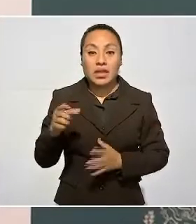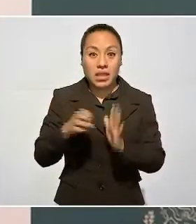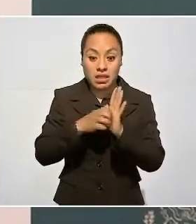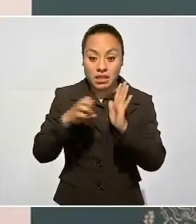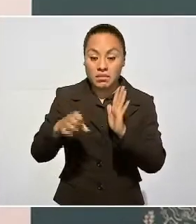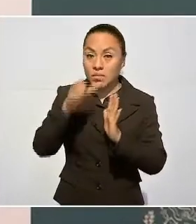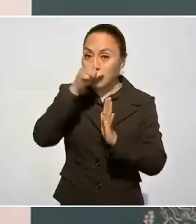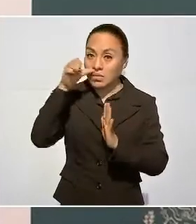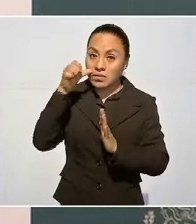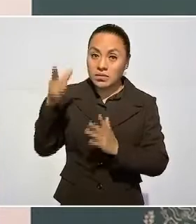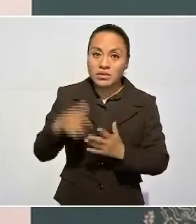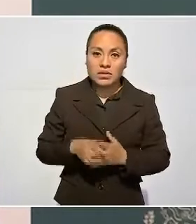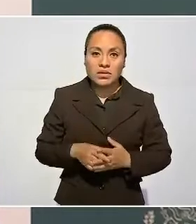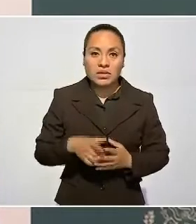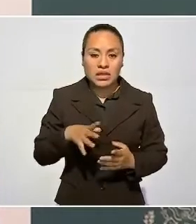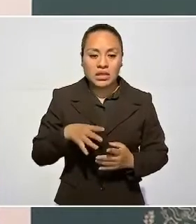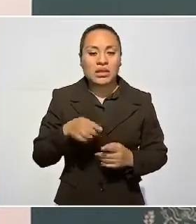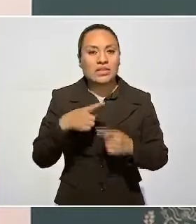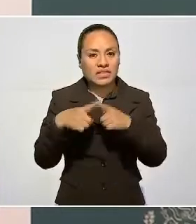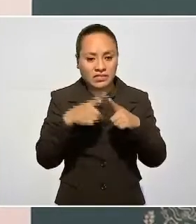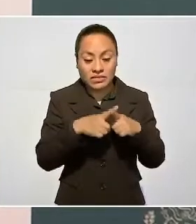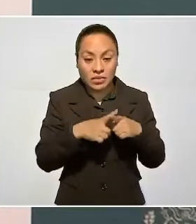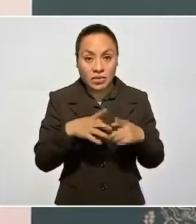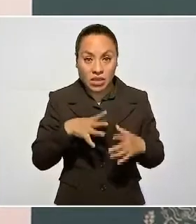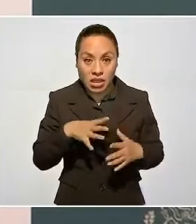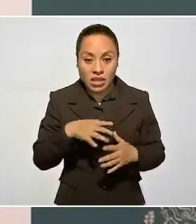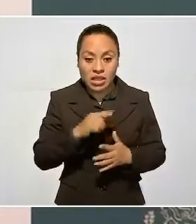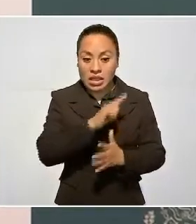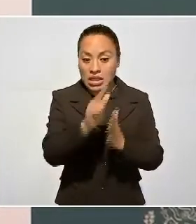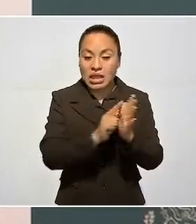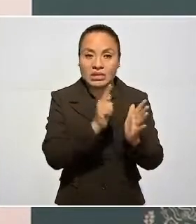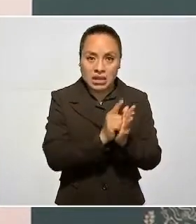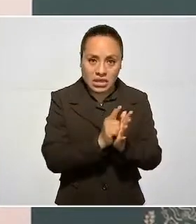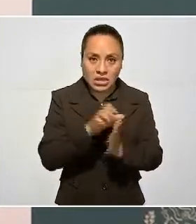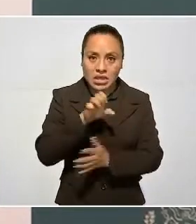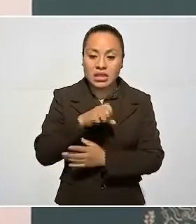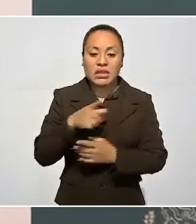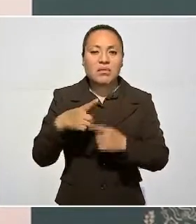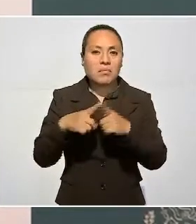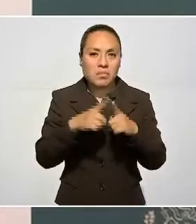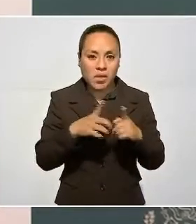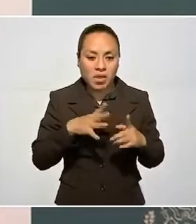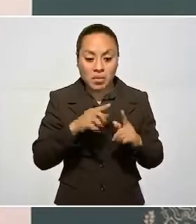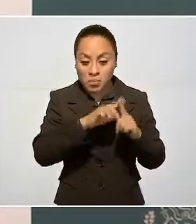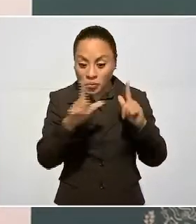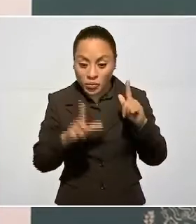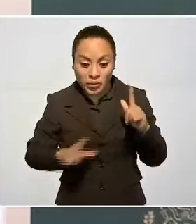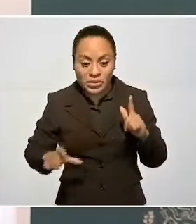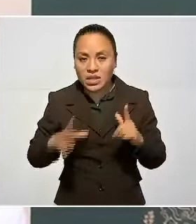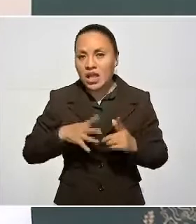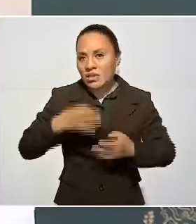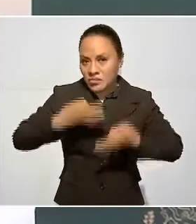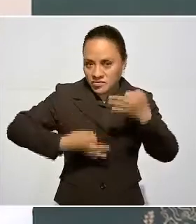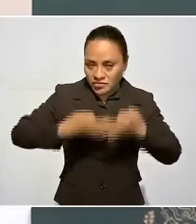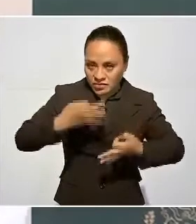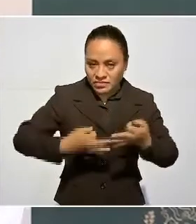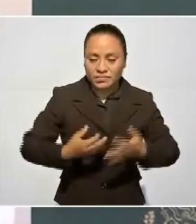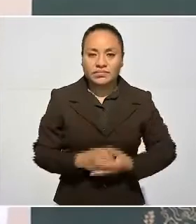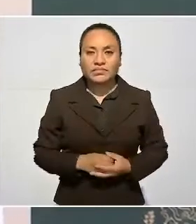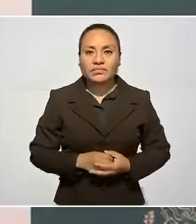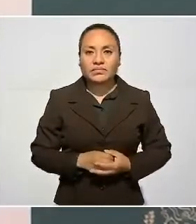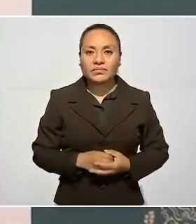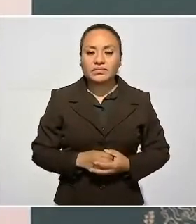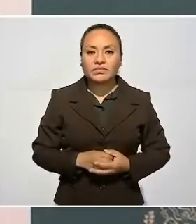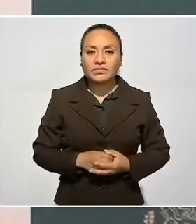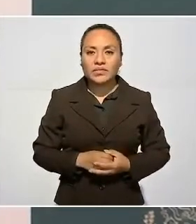en los ejecutivos, en los legislativos y en los judiciales.